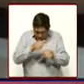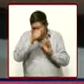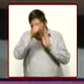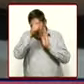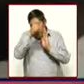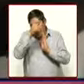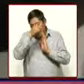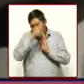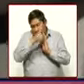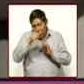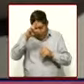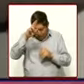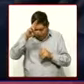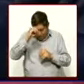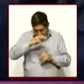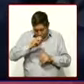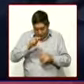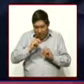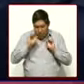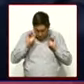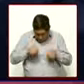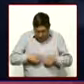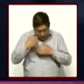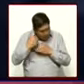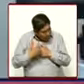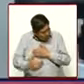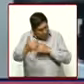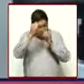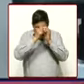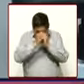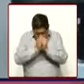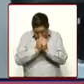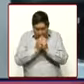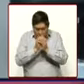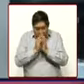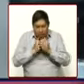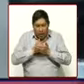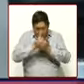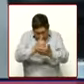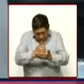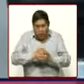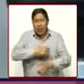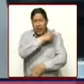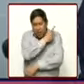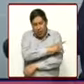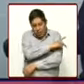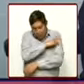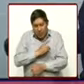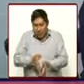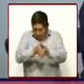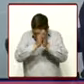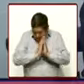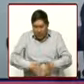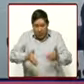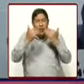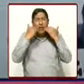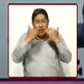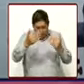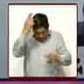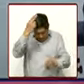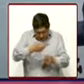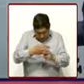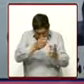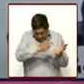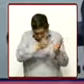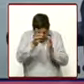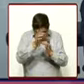de don Ramón pueda salir bien y podamos ayudar a este paciente. Estas cosas te pedimos y agradecemos en el